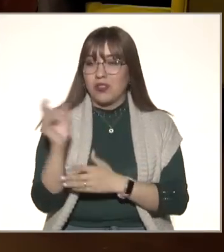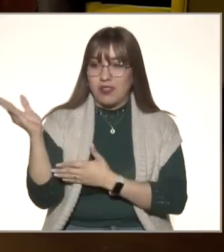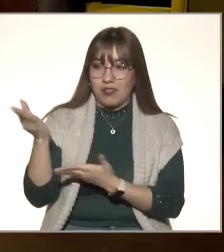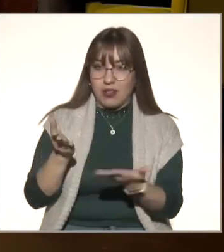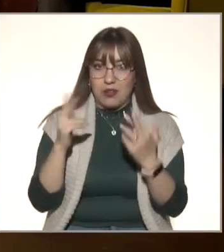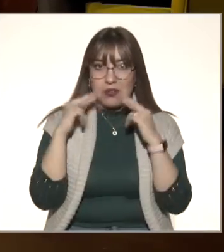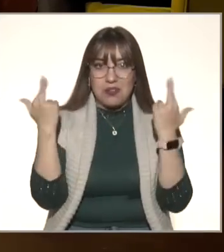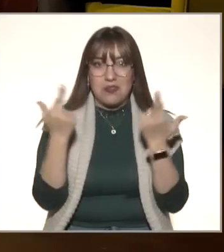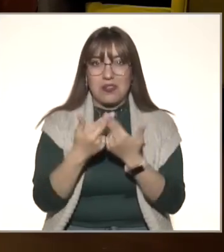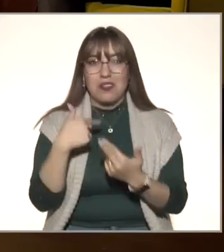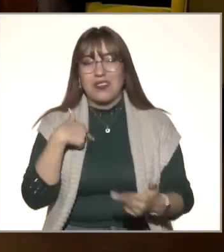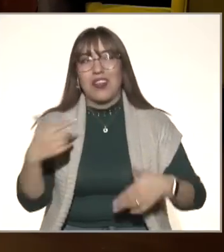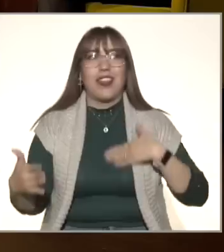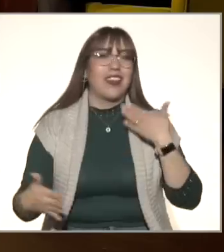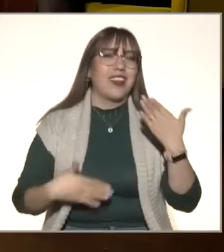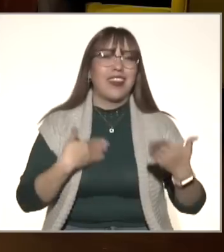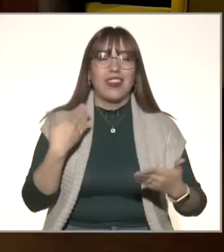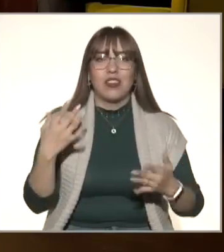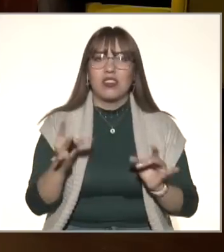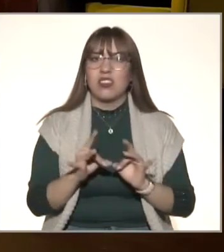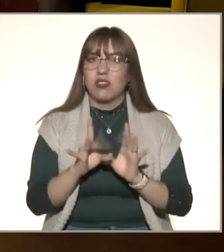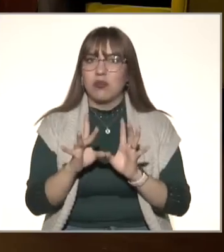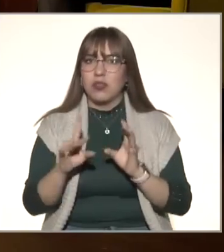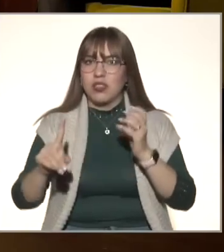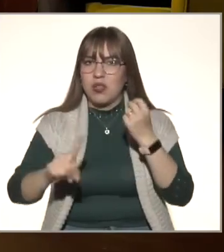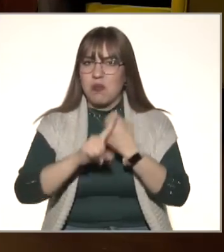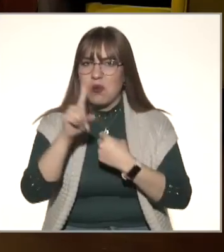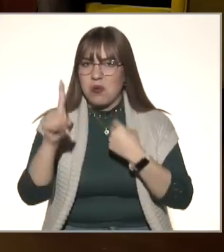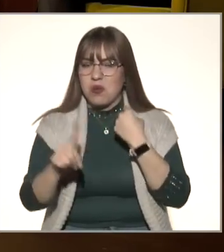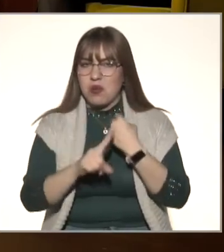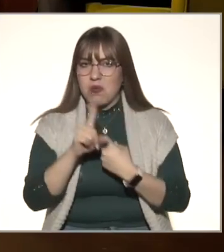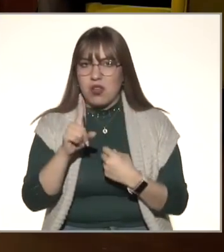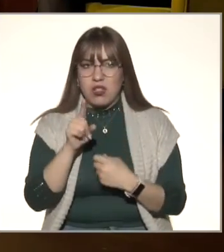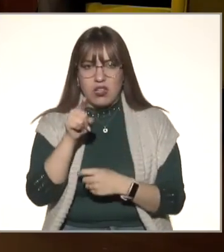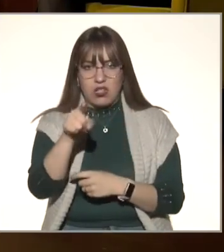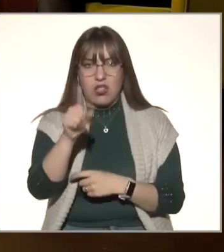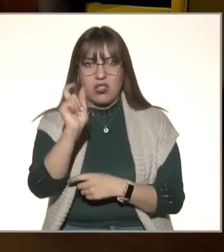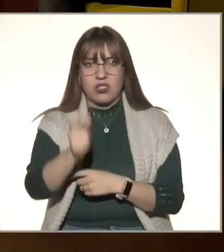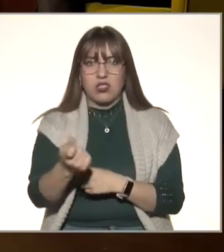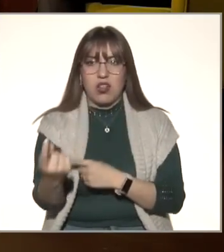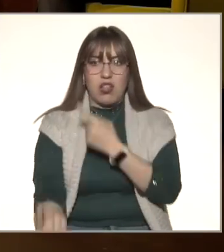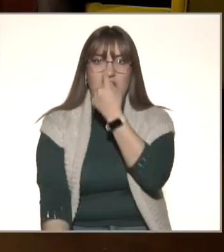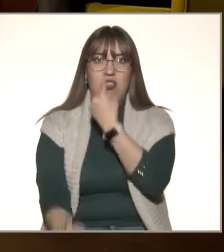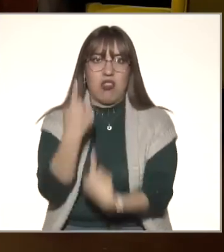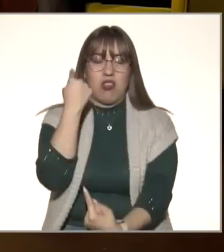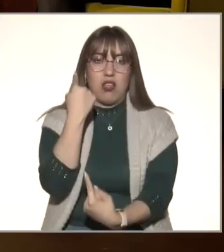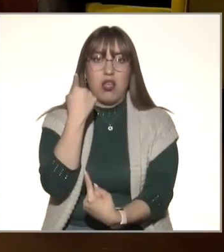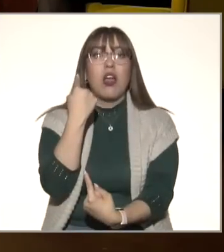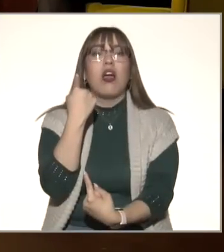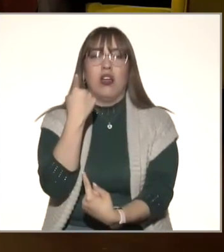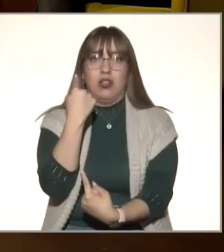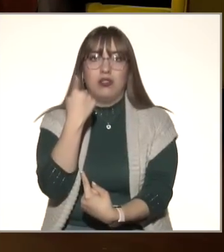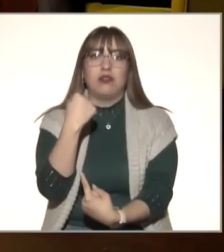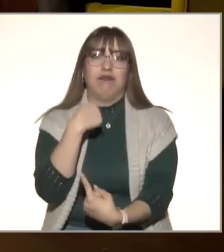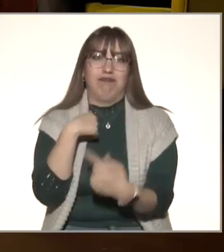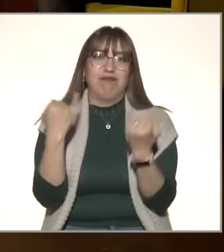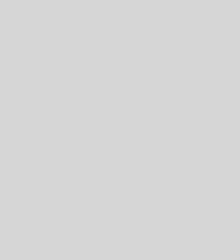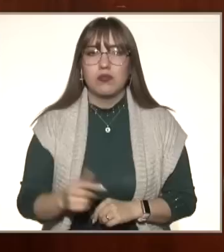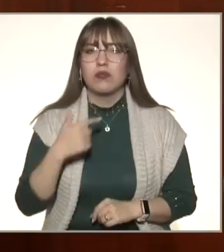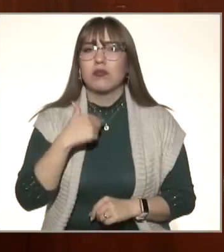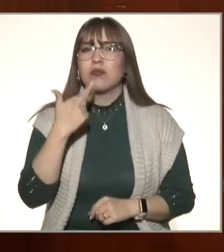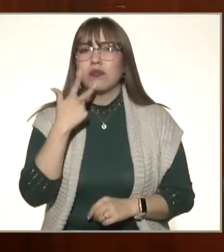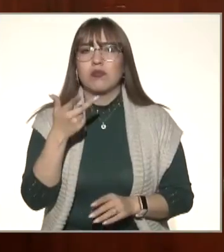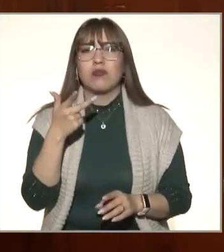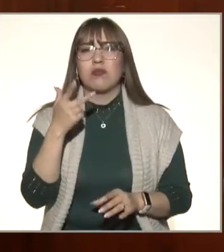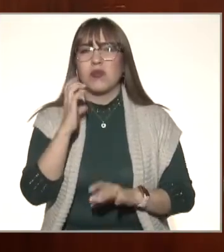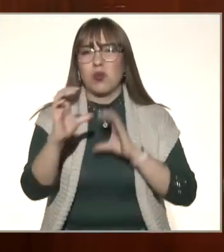cuando se presenta un conflicto, se presenta una amenaza y funcionas visceralmente.